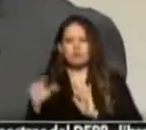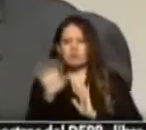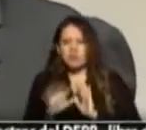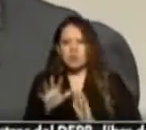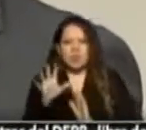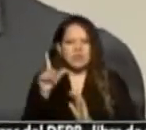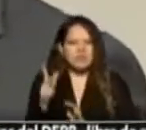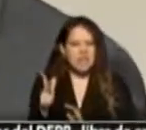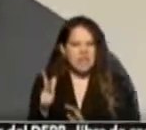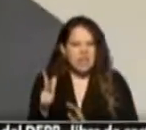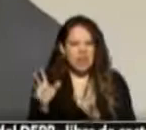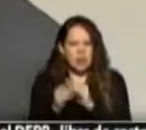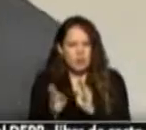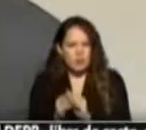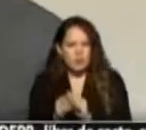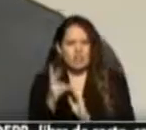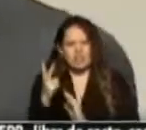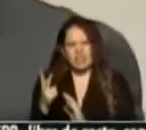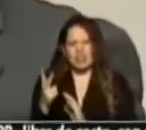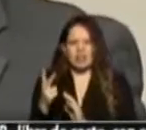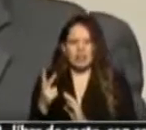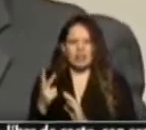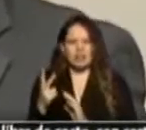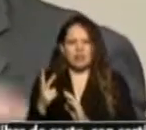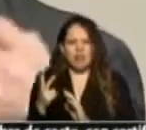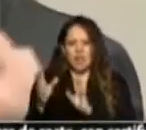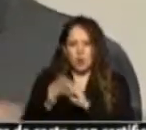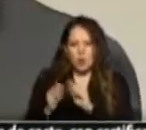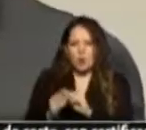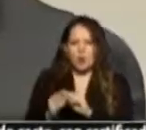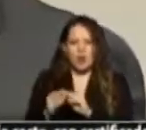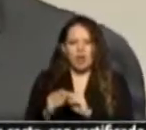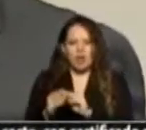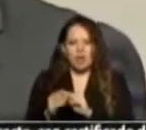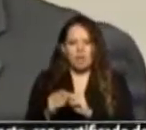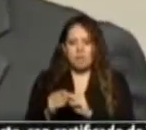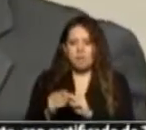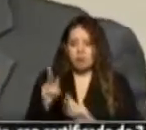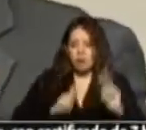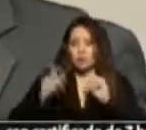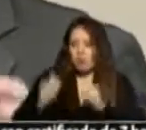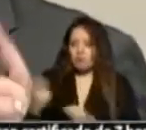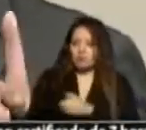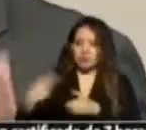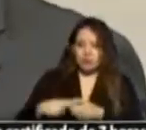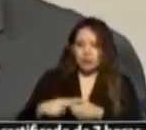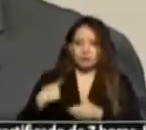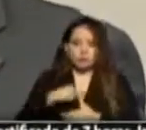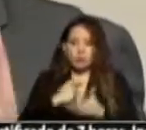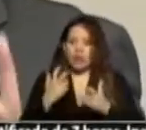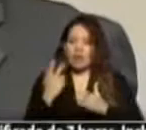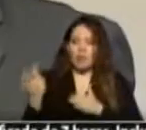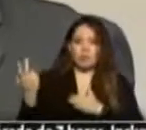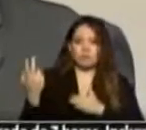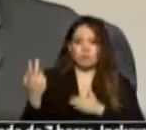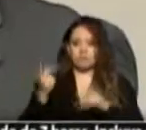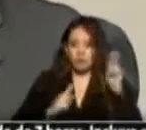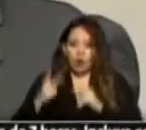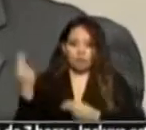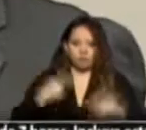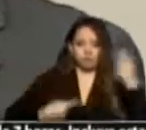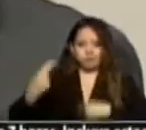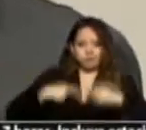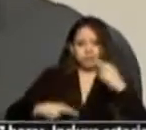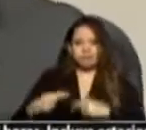vistas públicas con la comunidad, van a seguir habiendo muchas más. Queremos que el país esté enterado, queremos que la gente participe, queremos que la